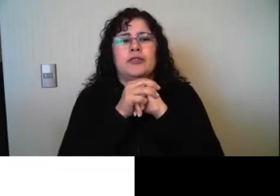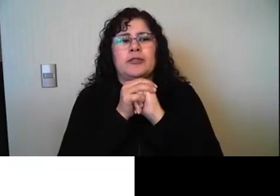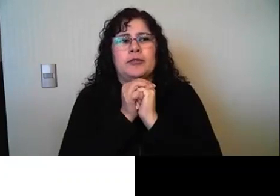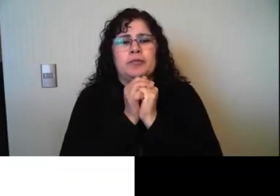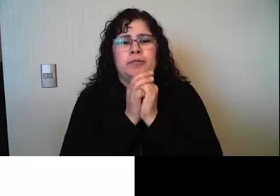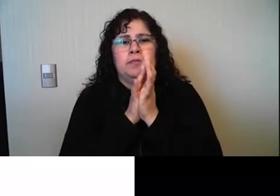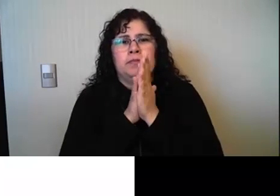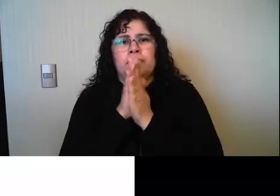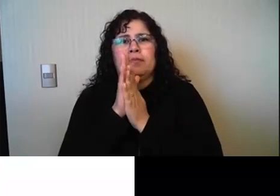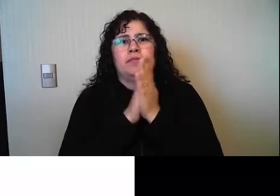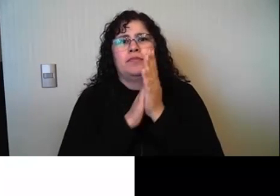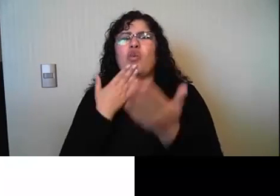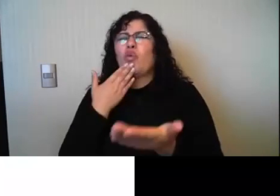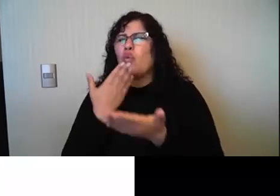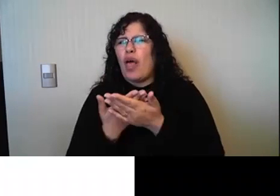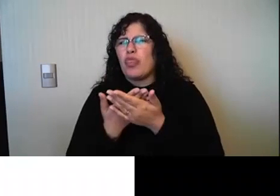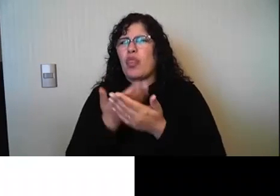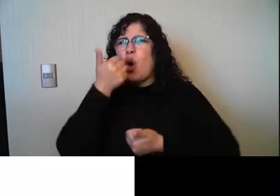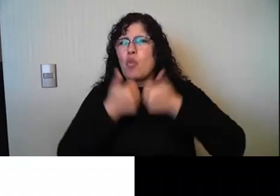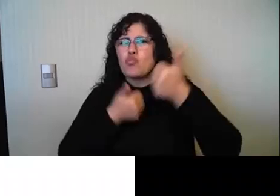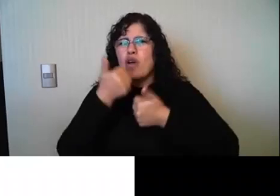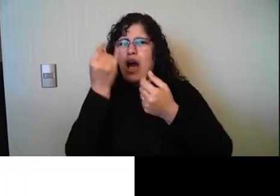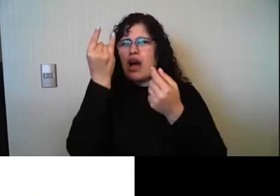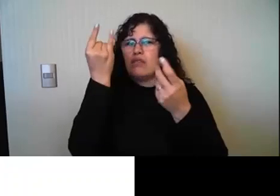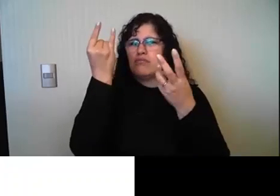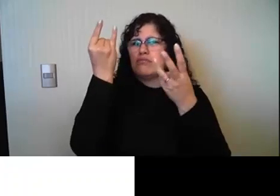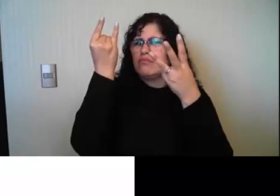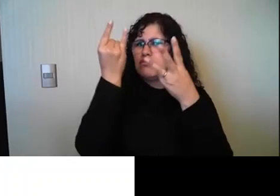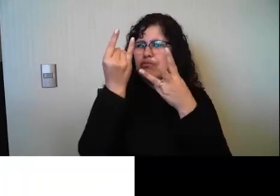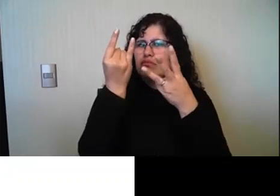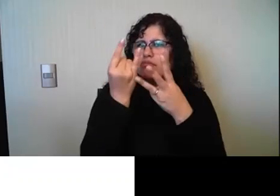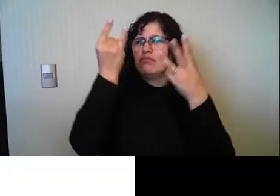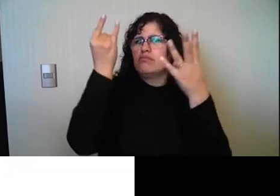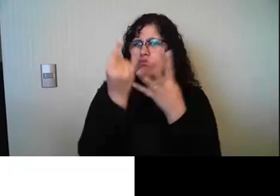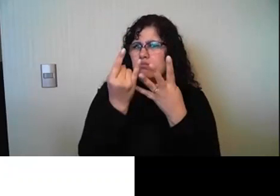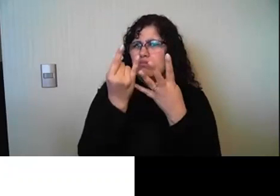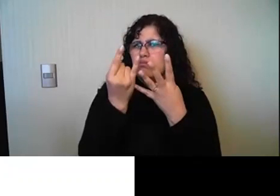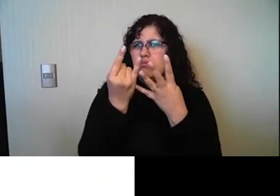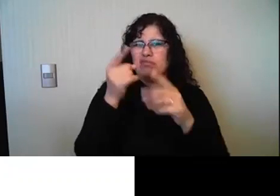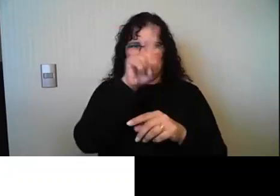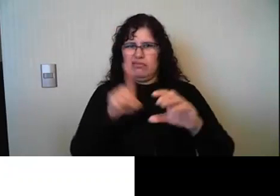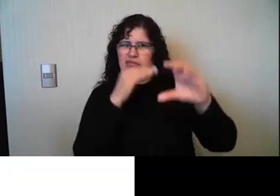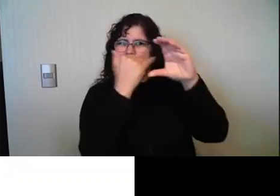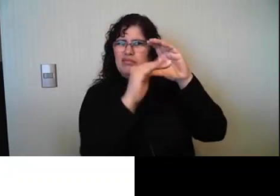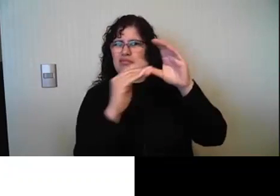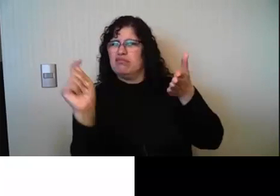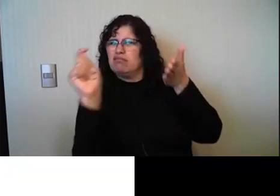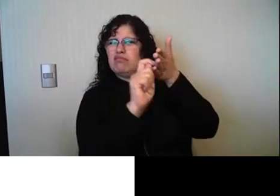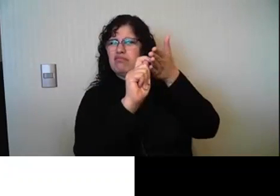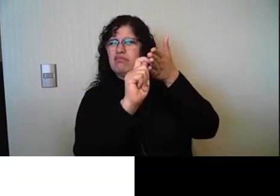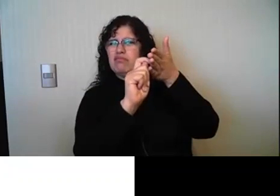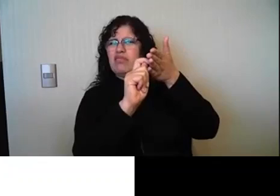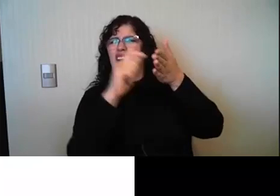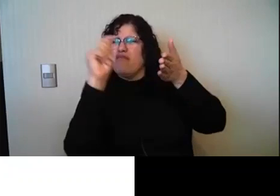¿cuándo la prueba de la unidad 3 y 4? Están en un calendario. Si se fijan en CIDEDUC, hay un calendario general,